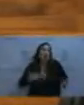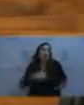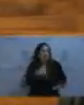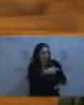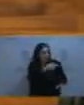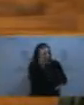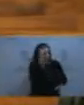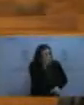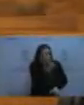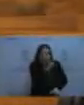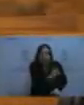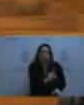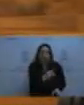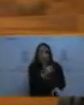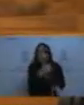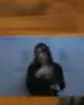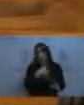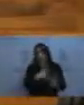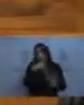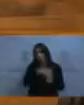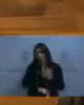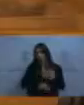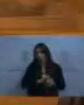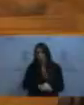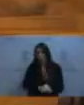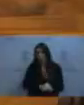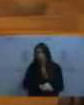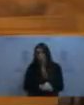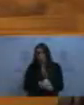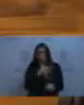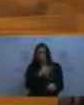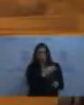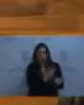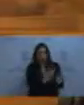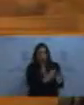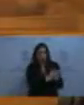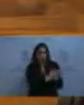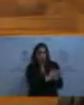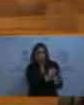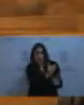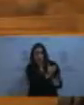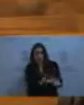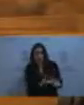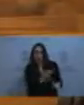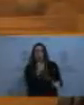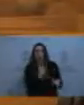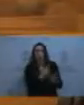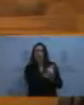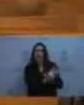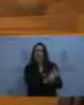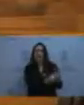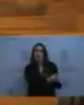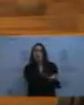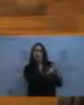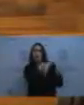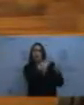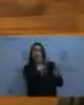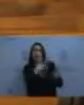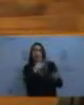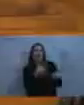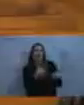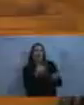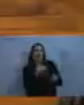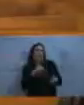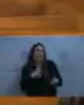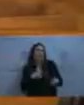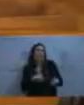usted de que él mismo cumpla la normativa, ya que lo tiene aquí, ¿no? Pero desde luego afirmar que no se pueden dar esos datos porque son de carácter personal me